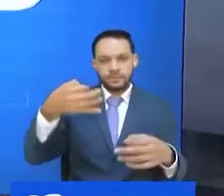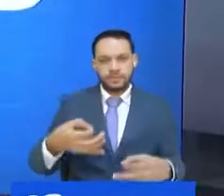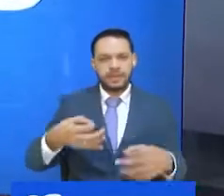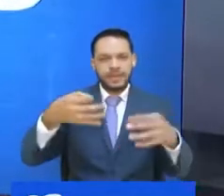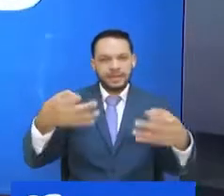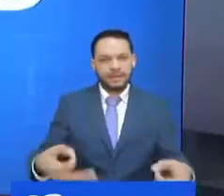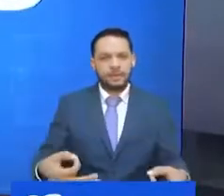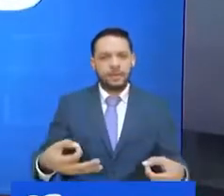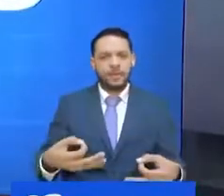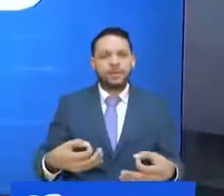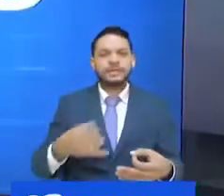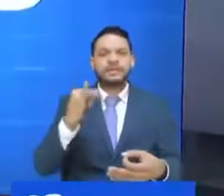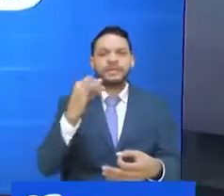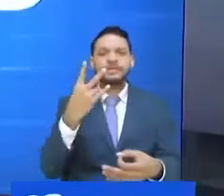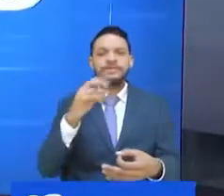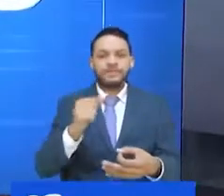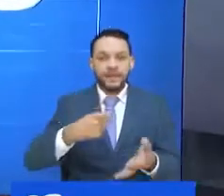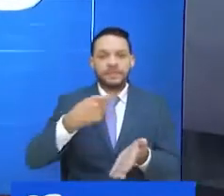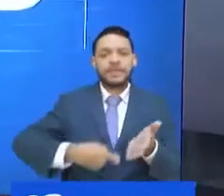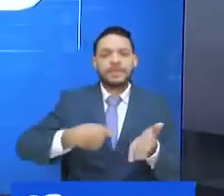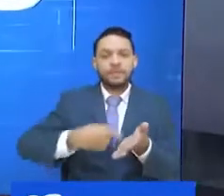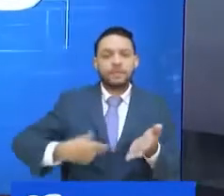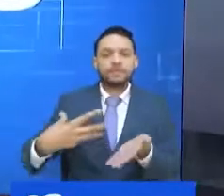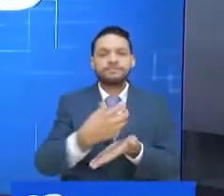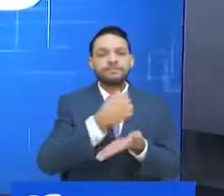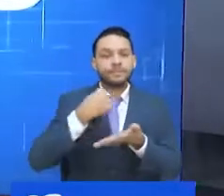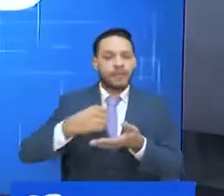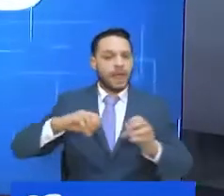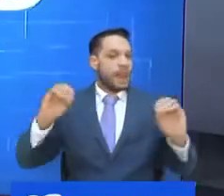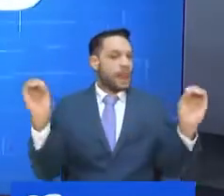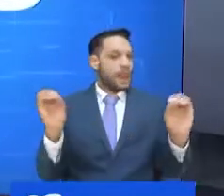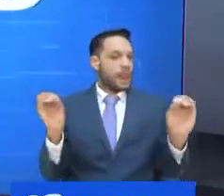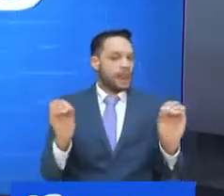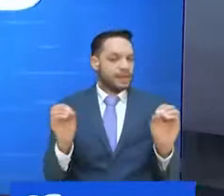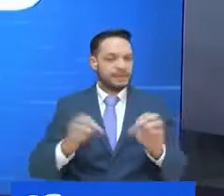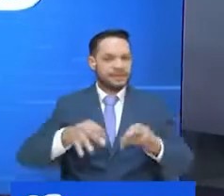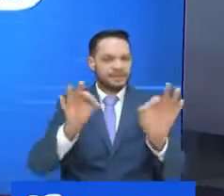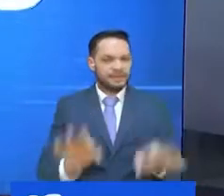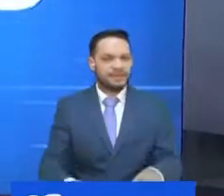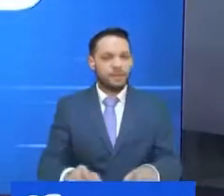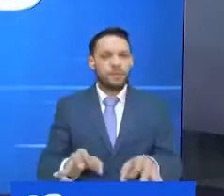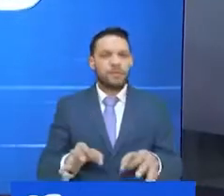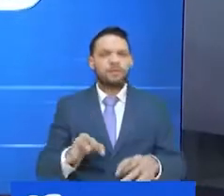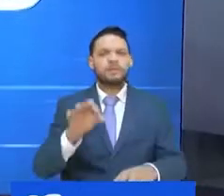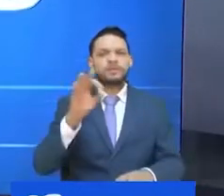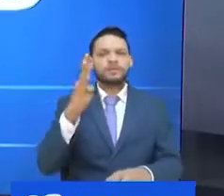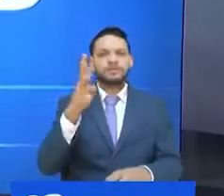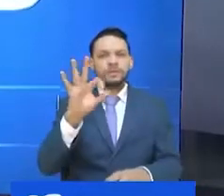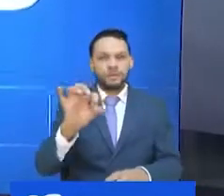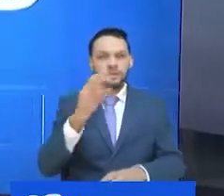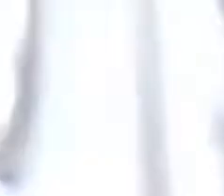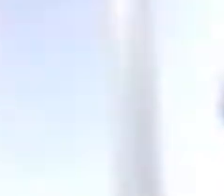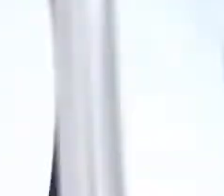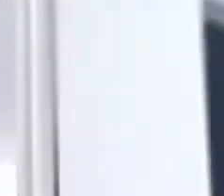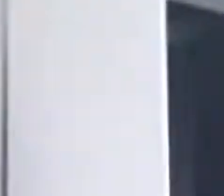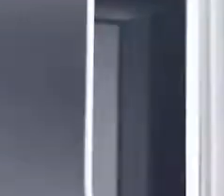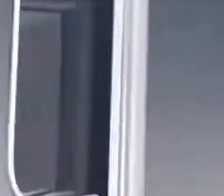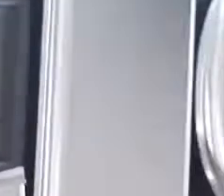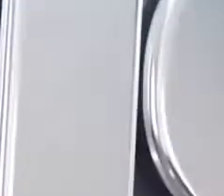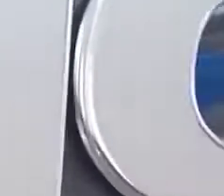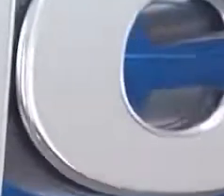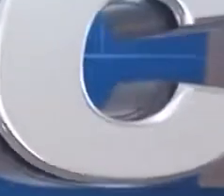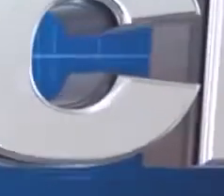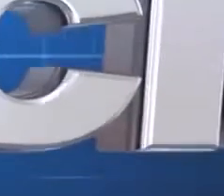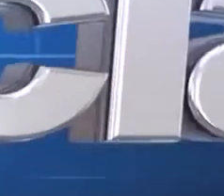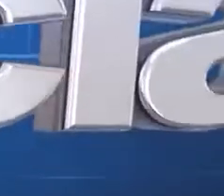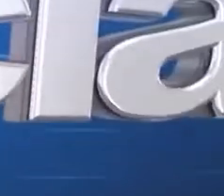jornada de días sin IVA en nuestro país. De acuerdo con Fenalco, los ingresos en el comercio serían superiores a los 8 billones de pesos.